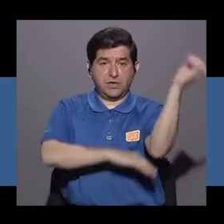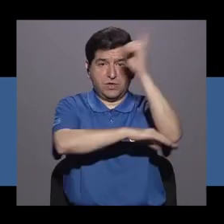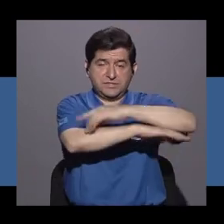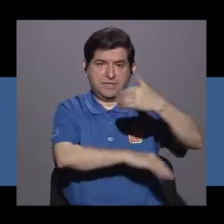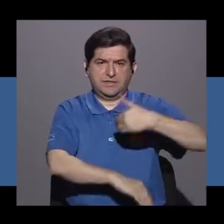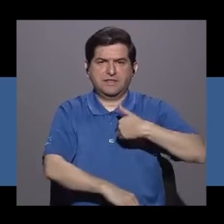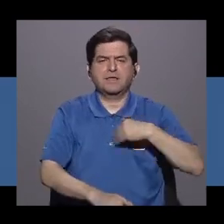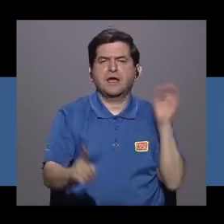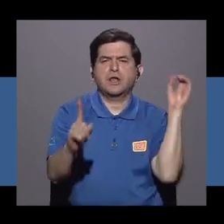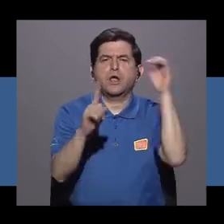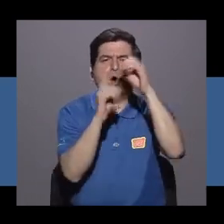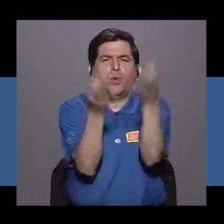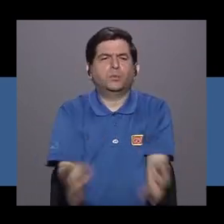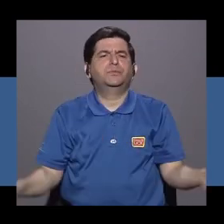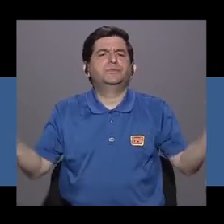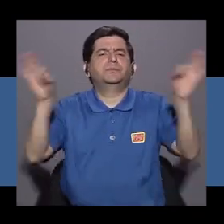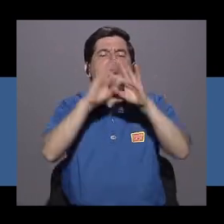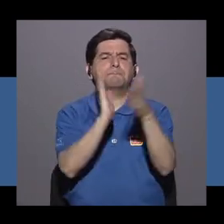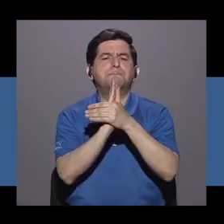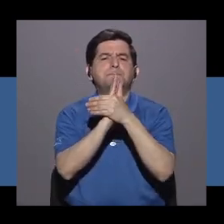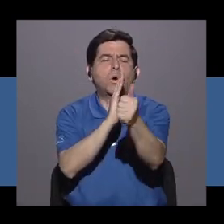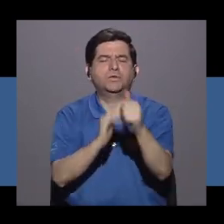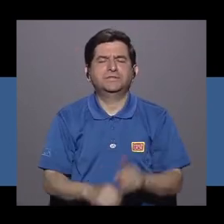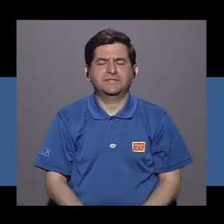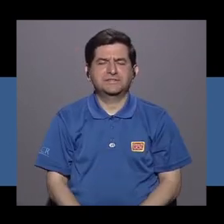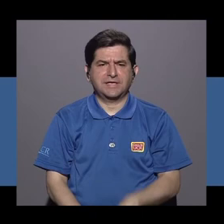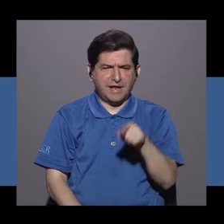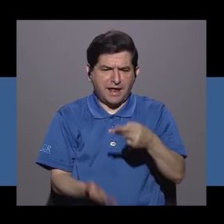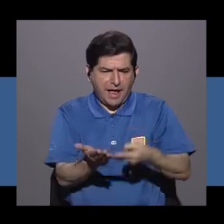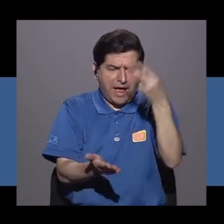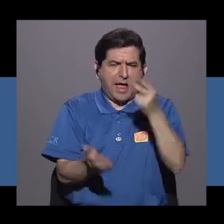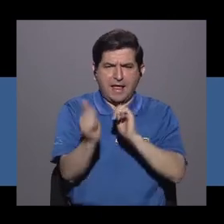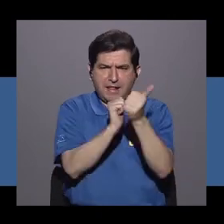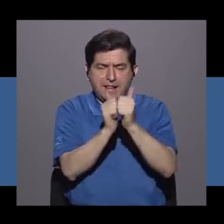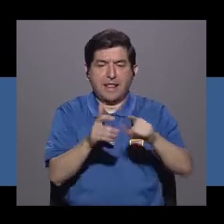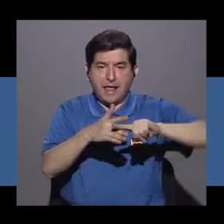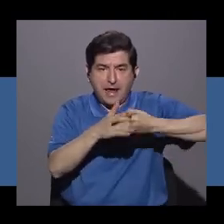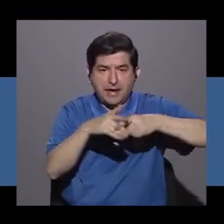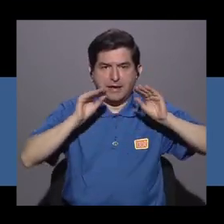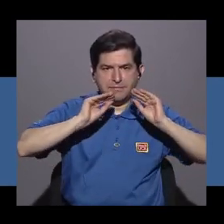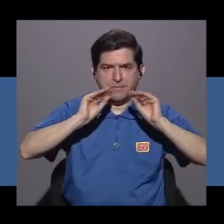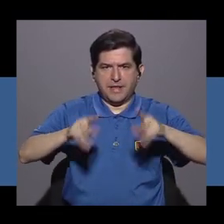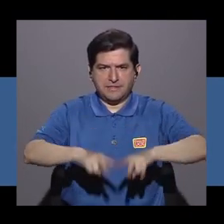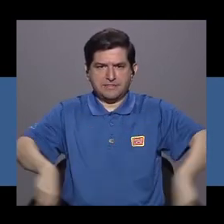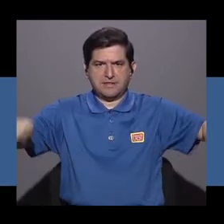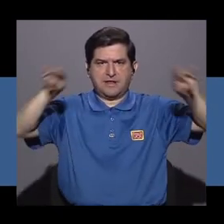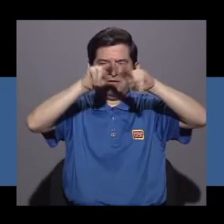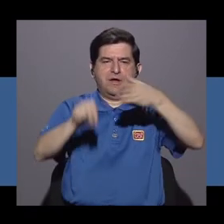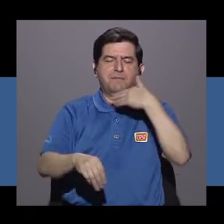Educación, este día tiene como objetivo fundamental potenciar el aprecio hacia el deporte como herramienta para